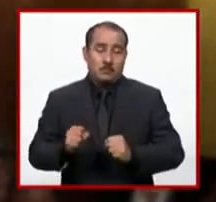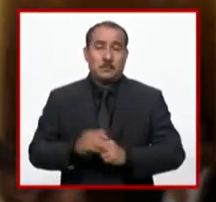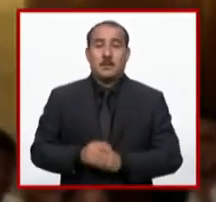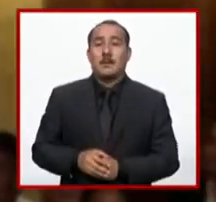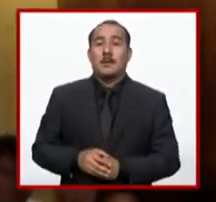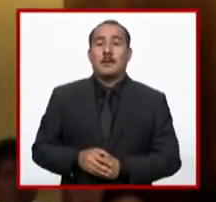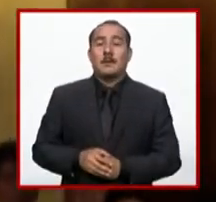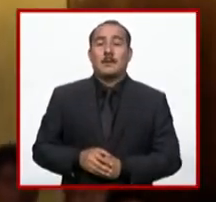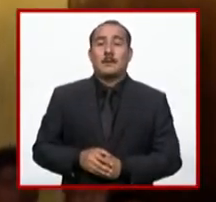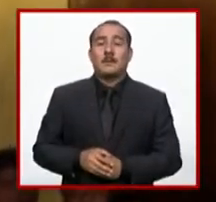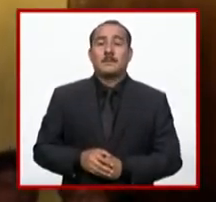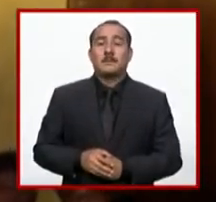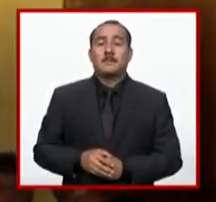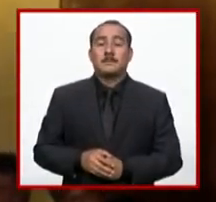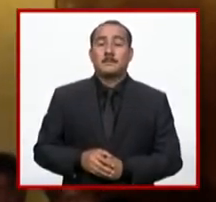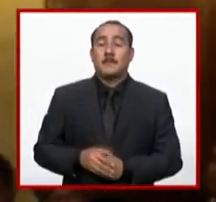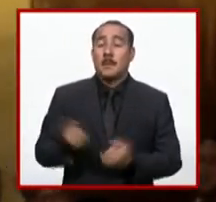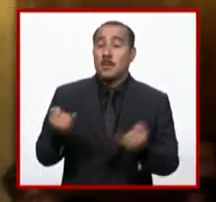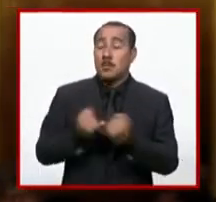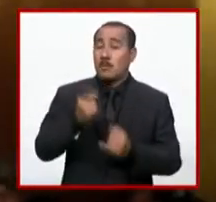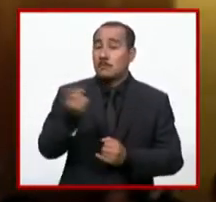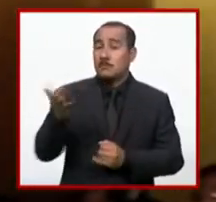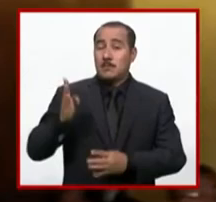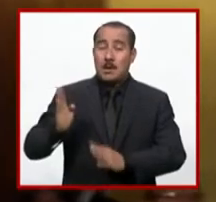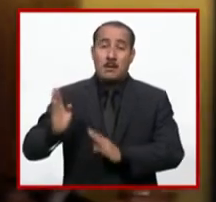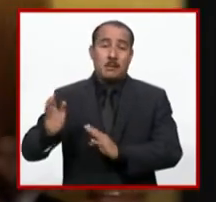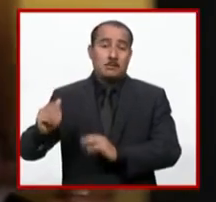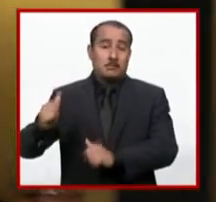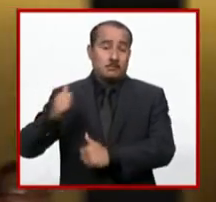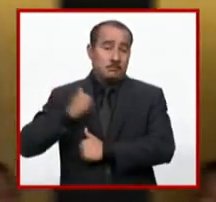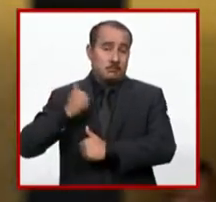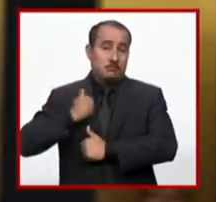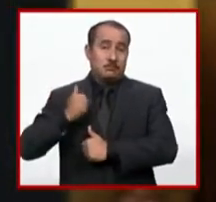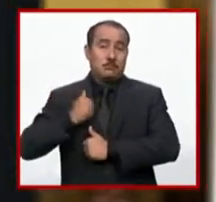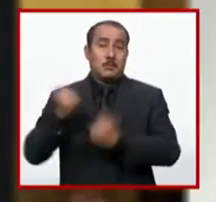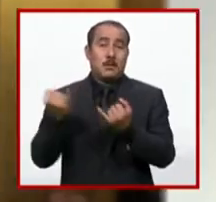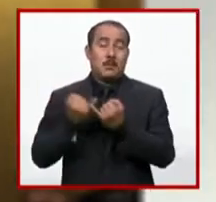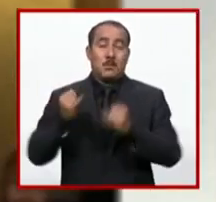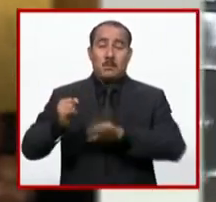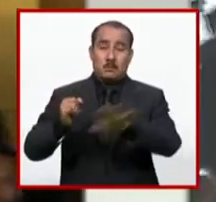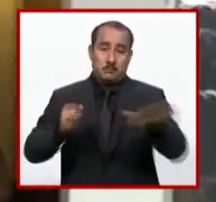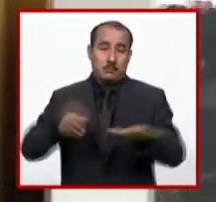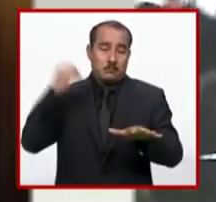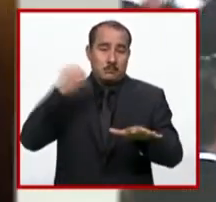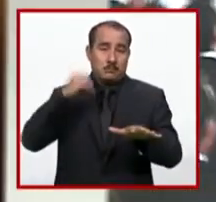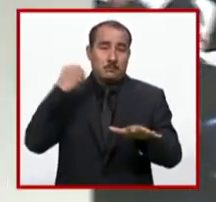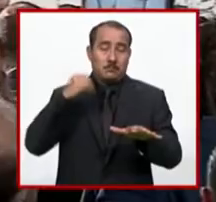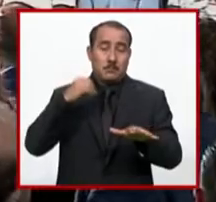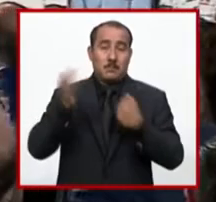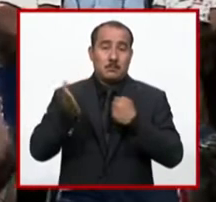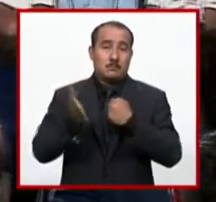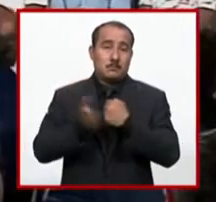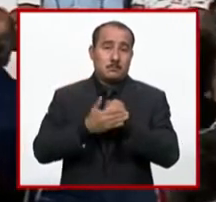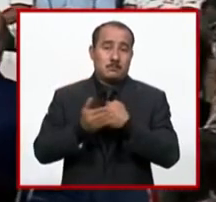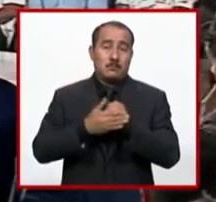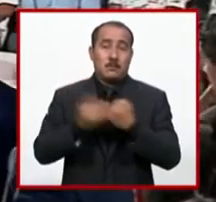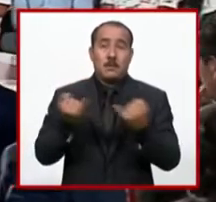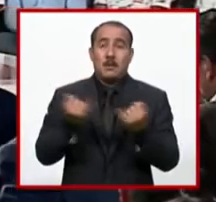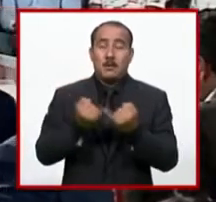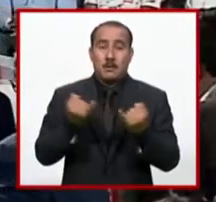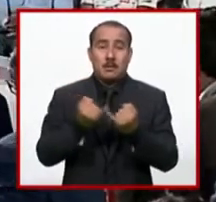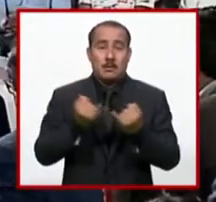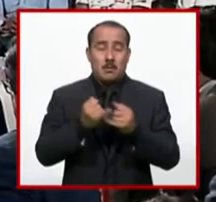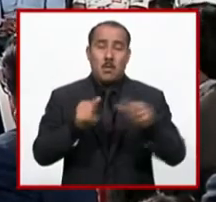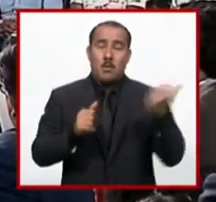agradezco, las Fuerzas Armadas y por supuesto la sociedad civil. Y pronto vamos a incorporar a los medios